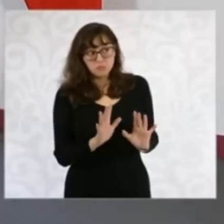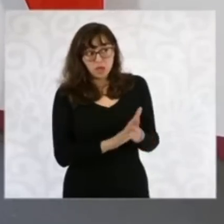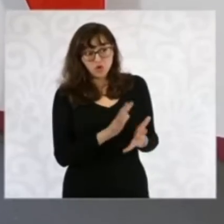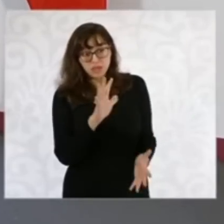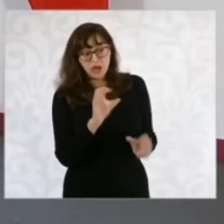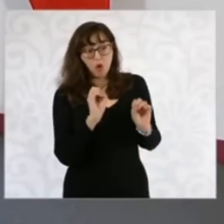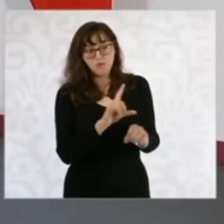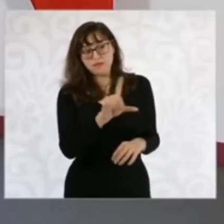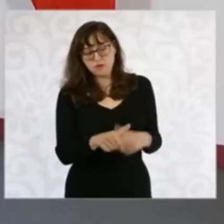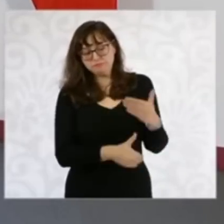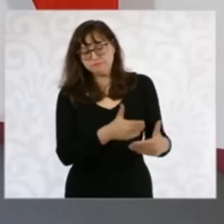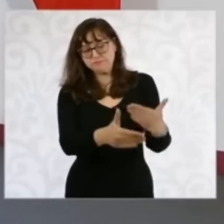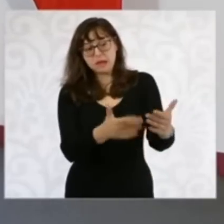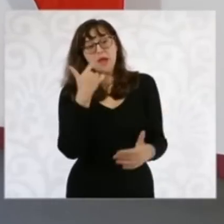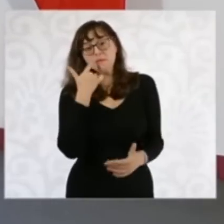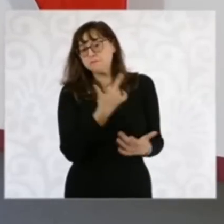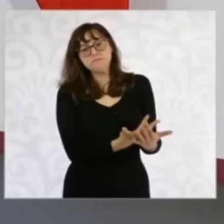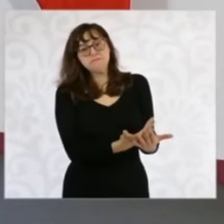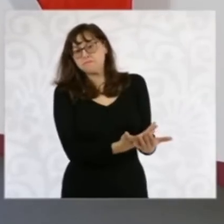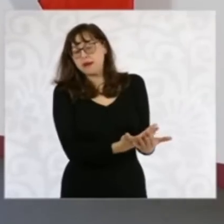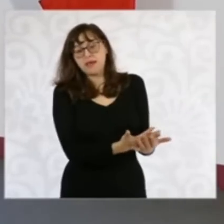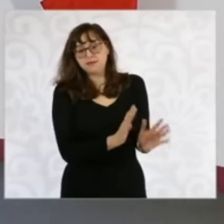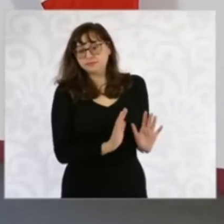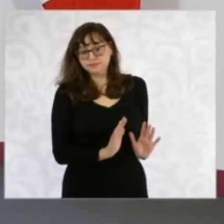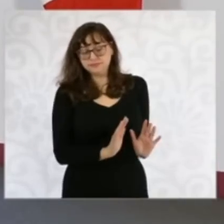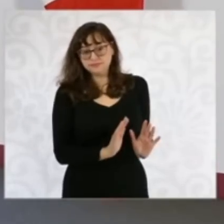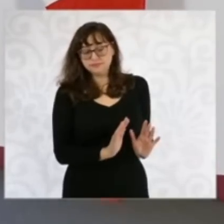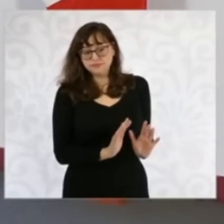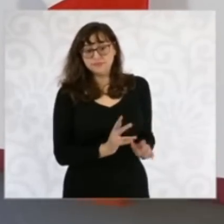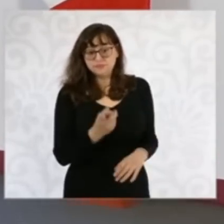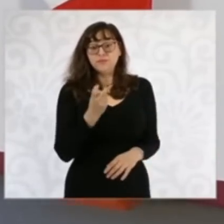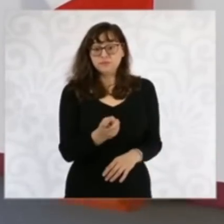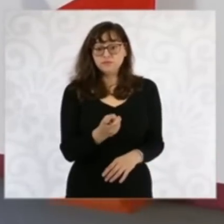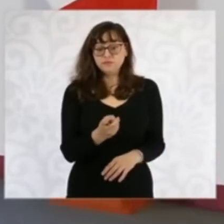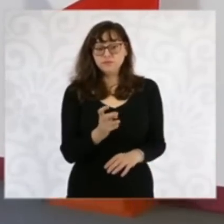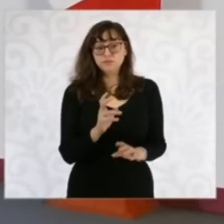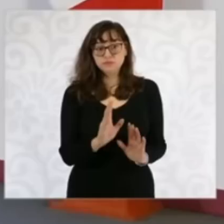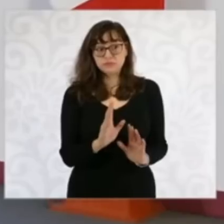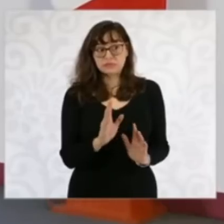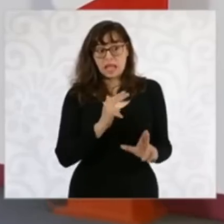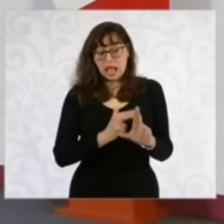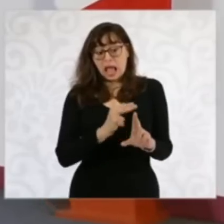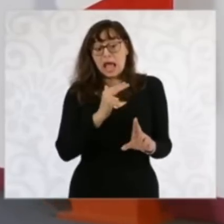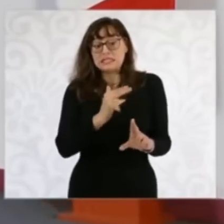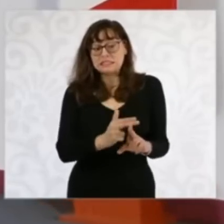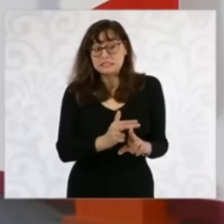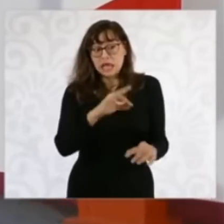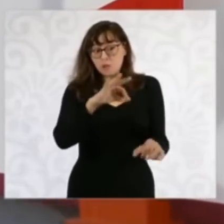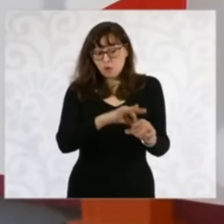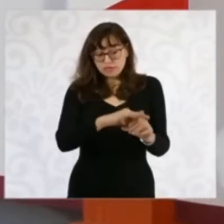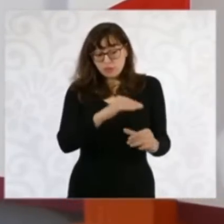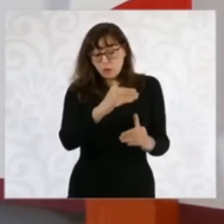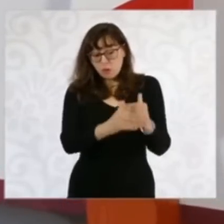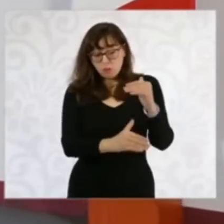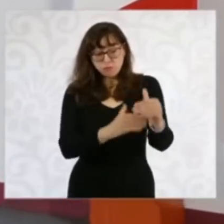resultado posteriormente. Y nosotros vamos a decidir hasta que no se termine todo el